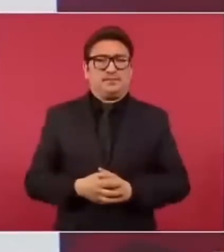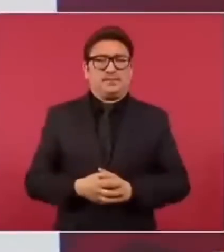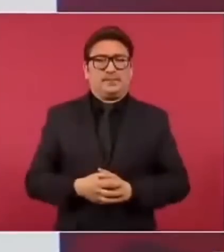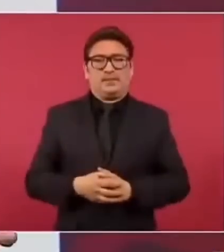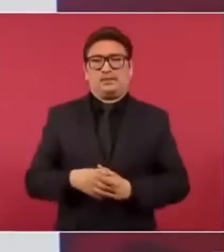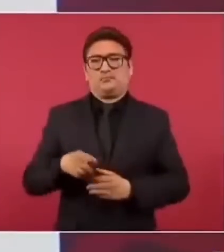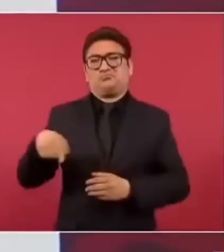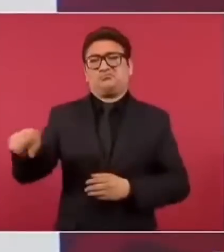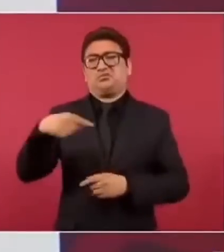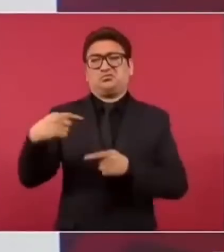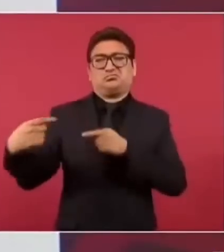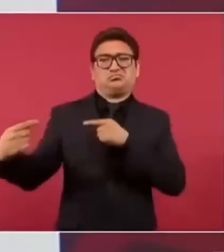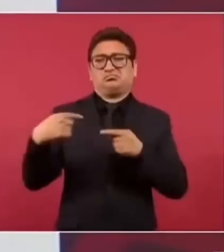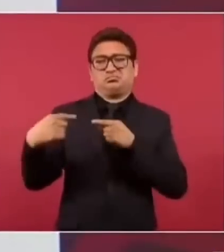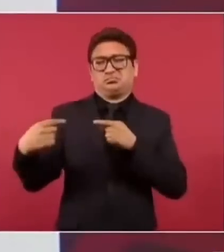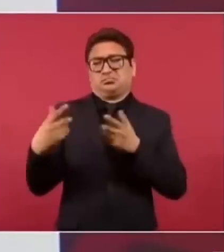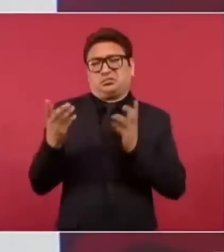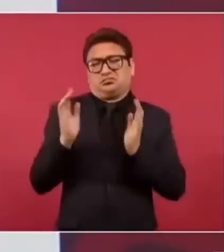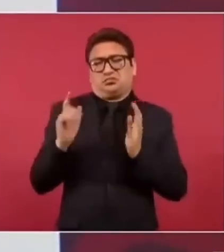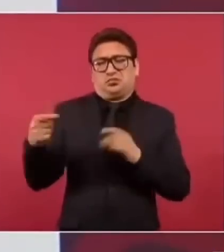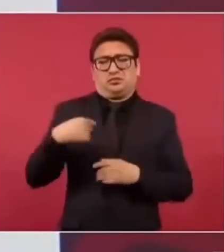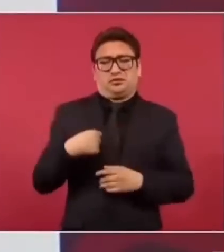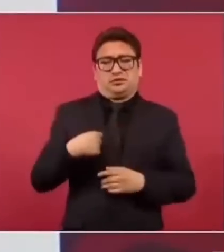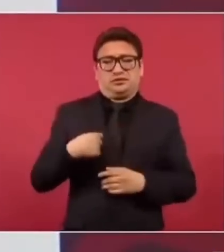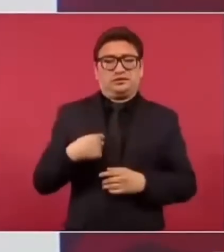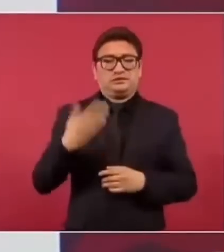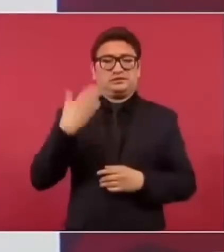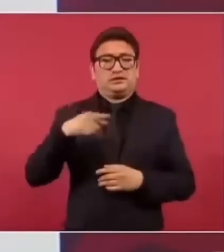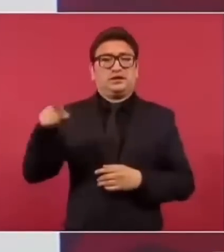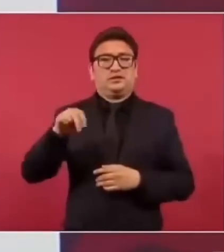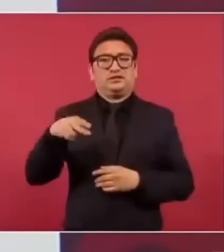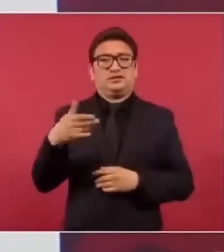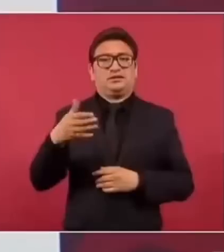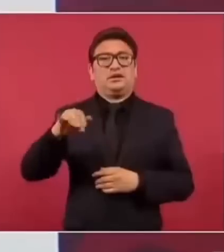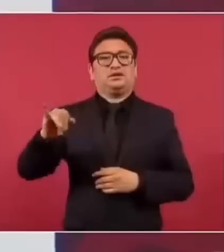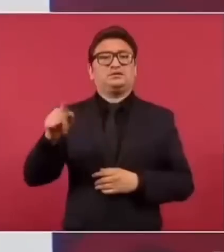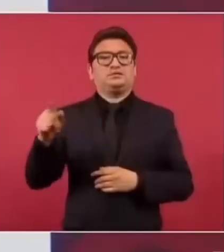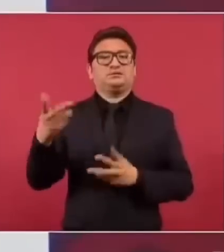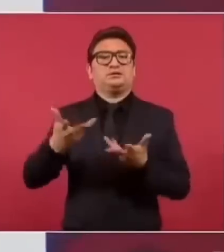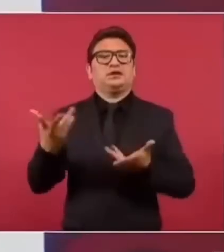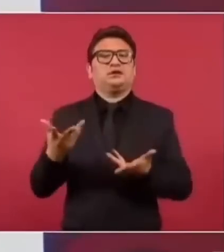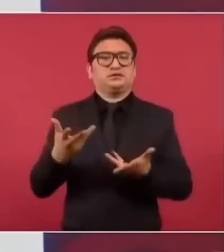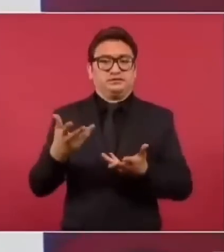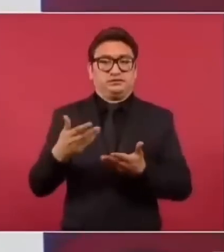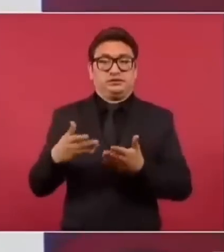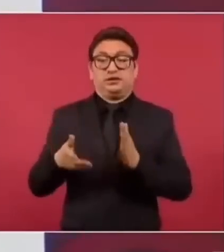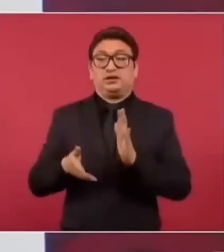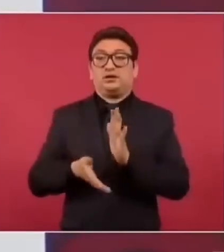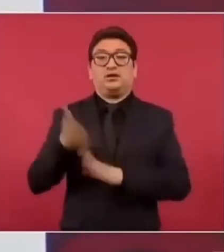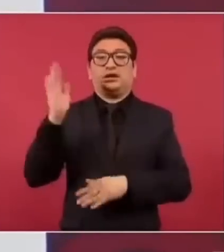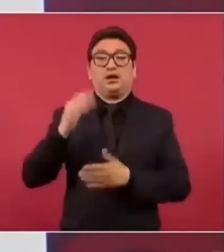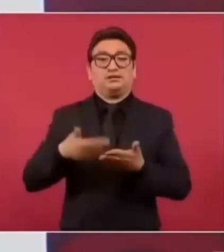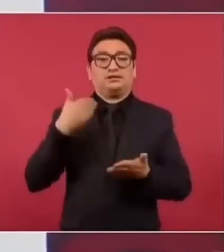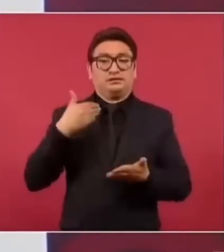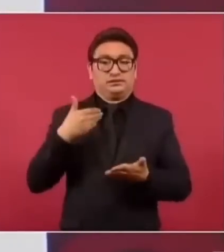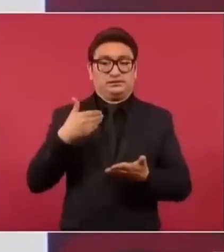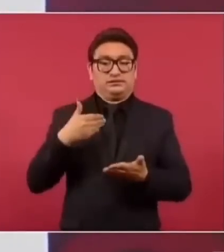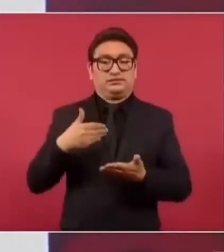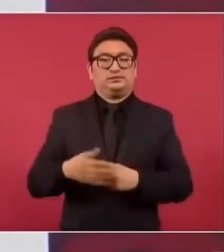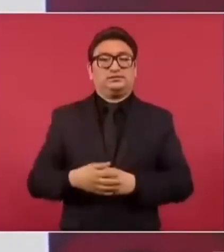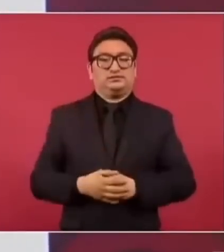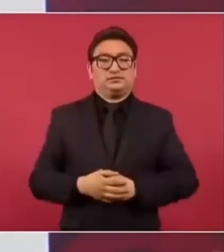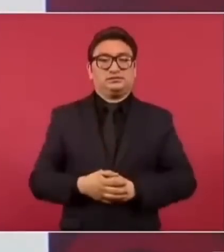tienen diferencias con nosotros, conmigo. ¿Saben qué hicieron los del INAI antes de irse?